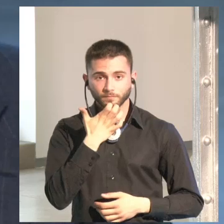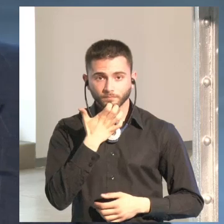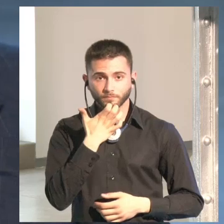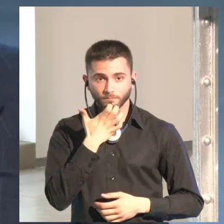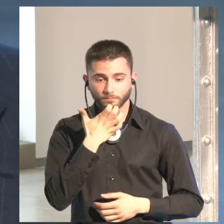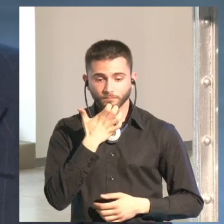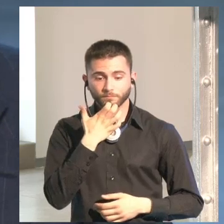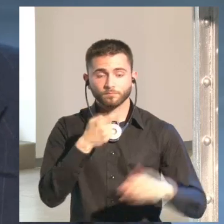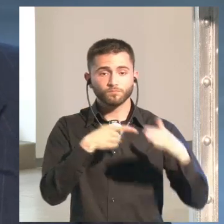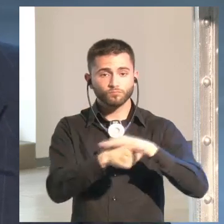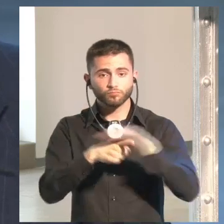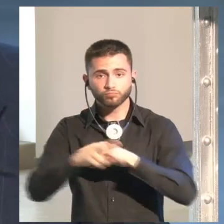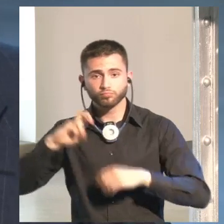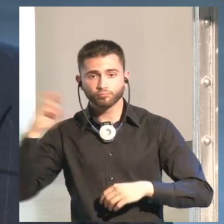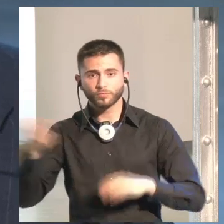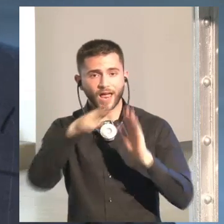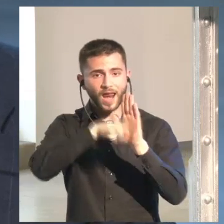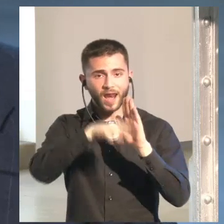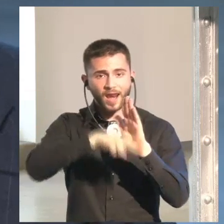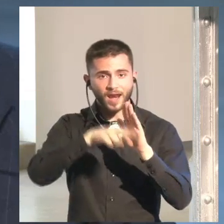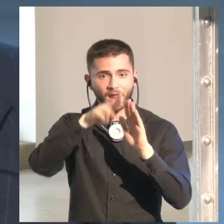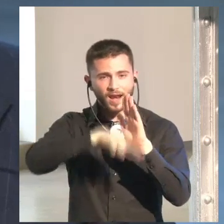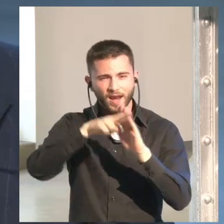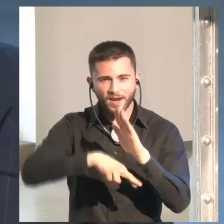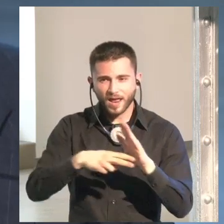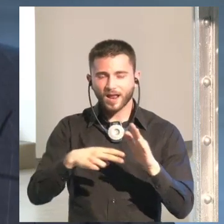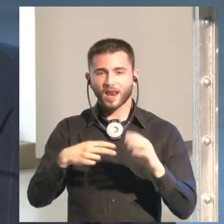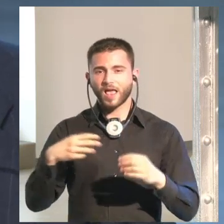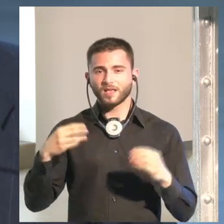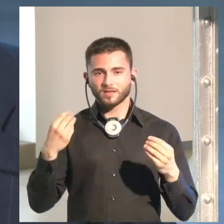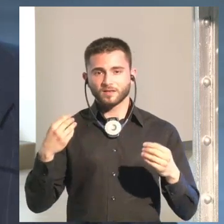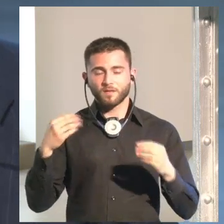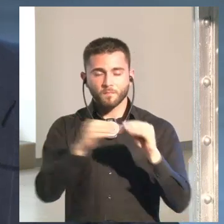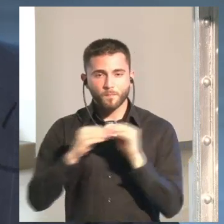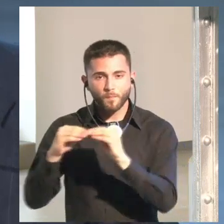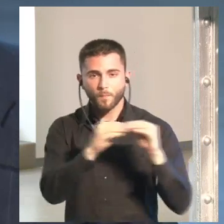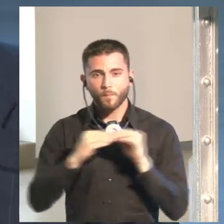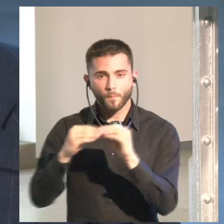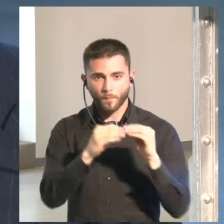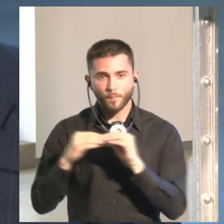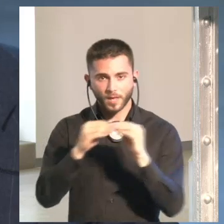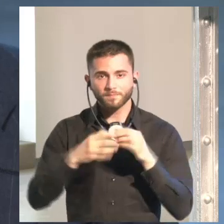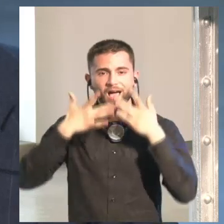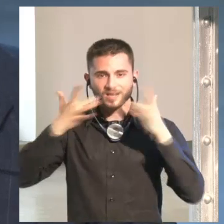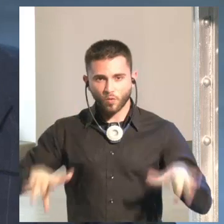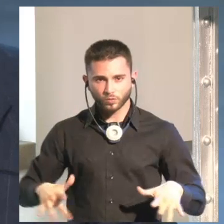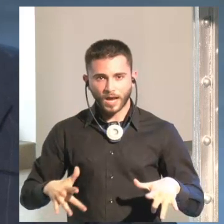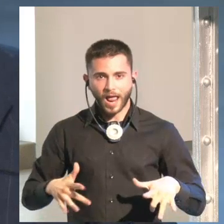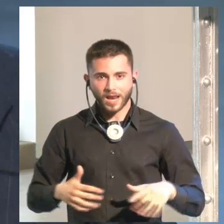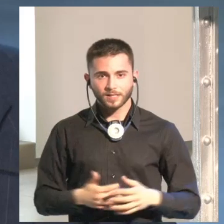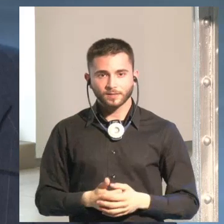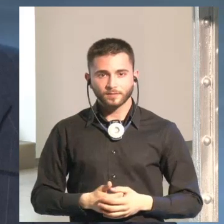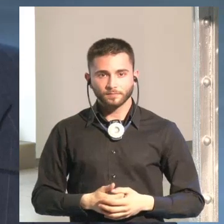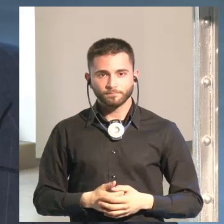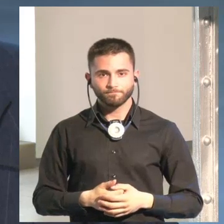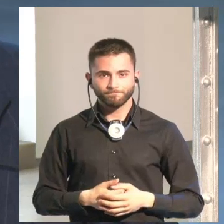a exactamente las mismas reglas y las mismas normativas si tenemos un terreno de juego neutral. Yo creo que debemos volver un poco una